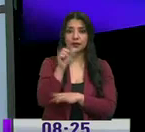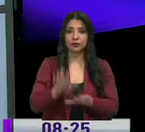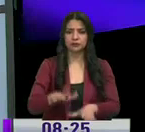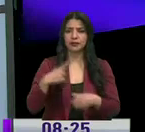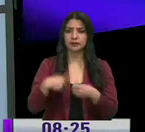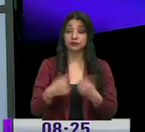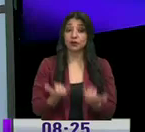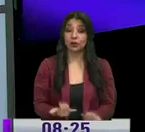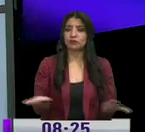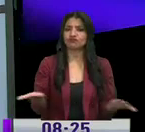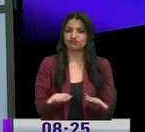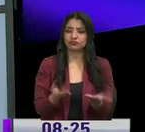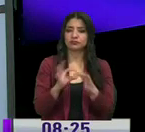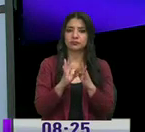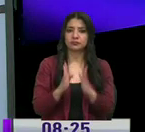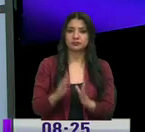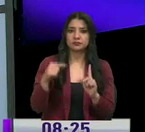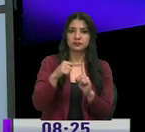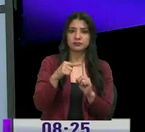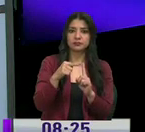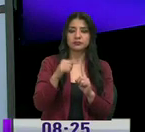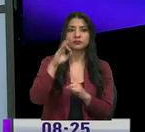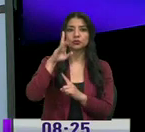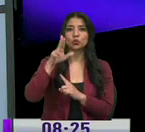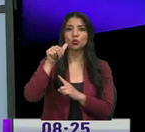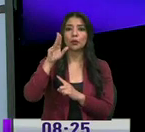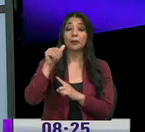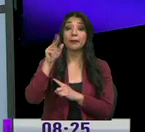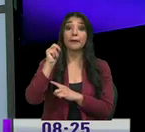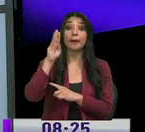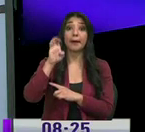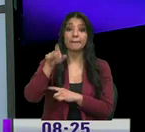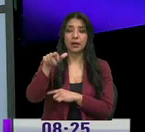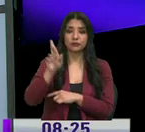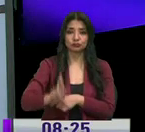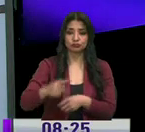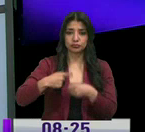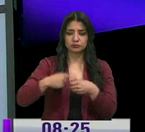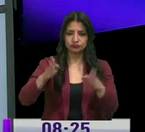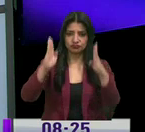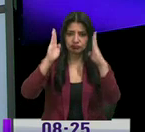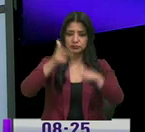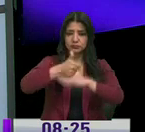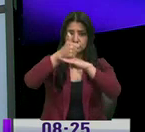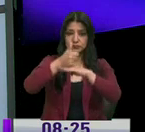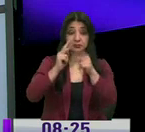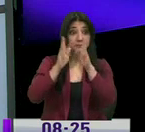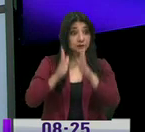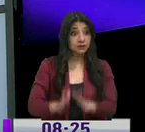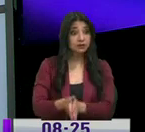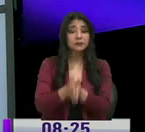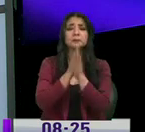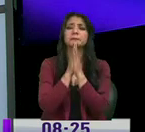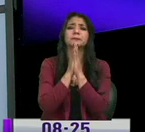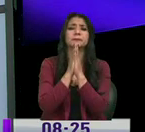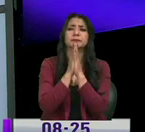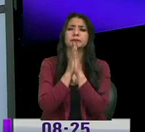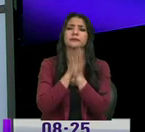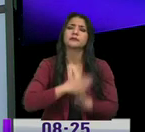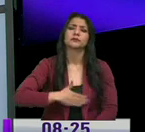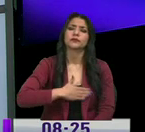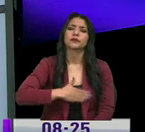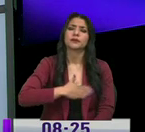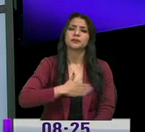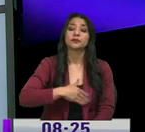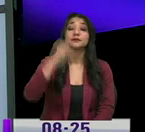Donde está Andrea Orbe, sector de Turubamba. Mucha atención, autoridades. Los vecinos piden a gritos la colocación